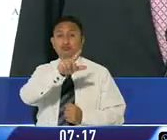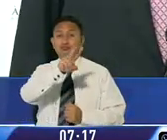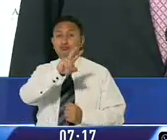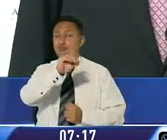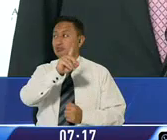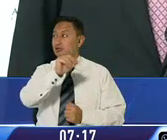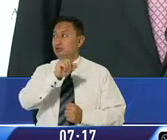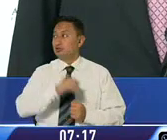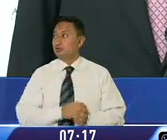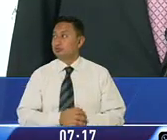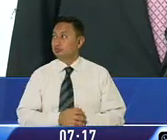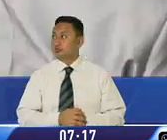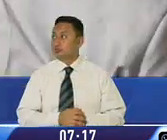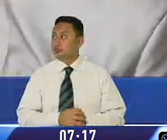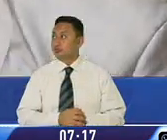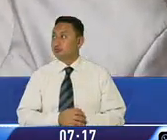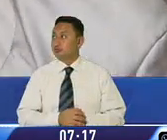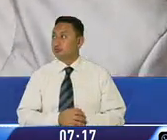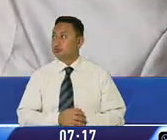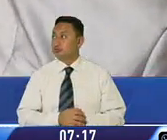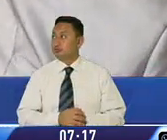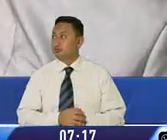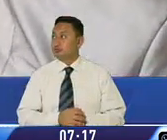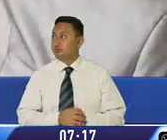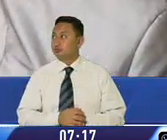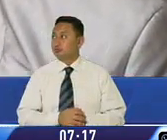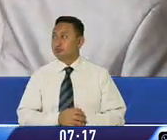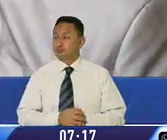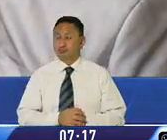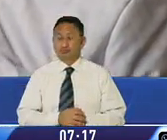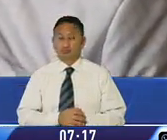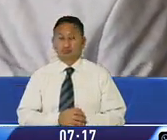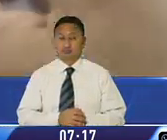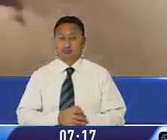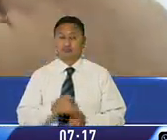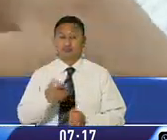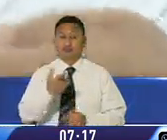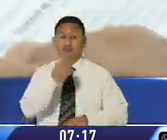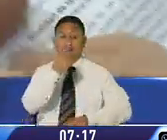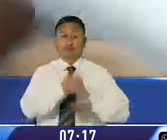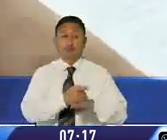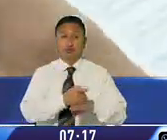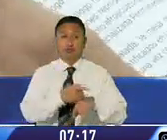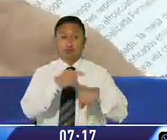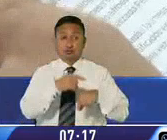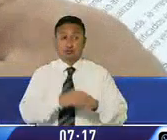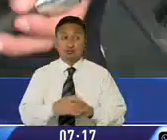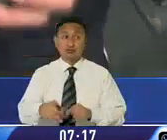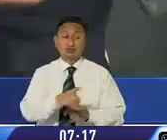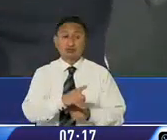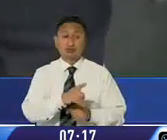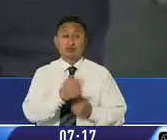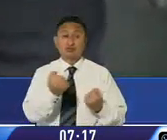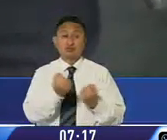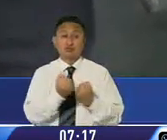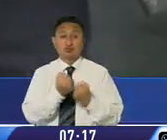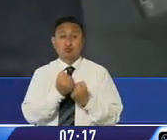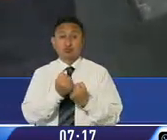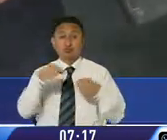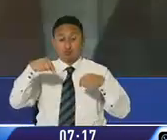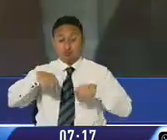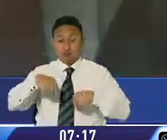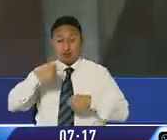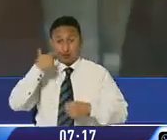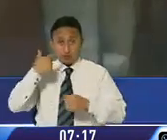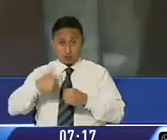interpelantes. A Ortiz también se lo acusa de haber refrendado, según Quispe, los decretos que llevaron a la eliminación del subsidio de los combustibles en el